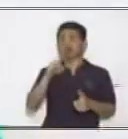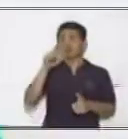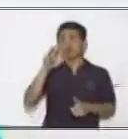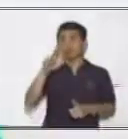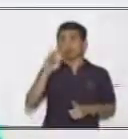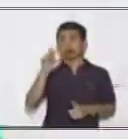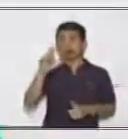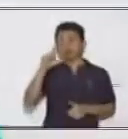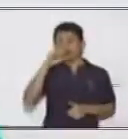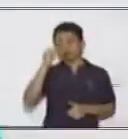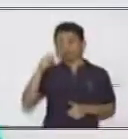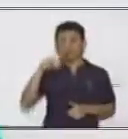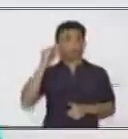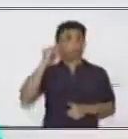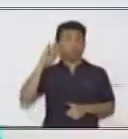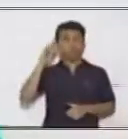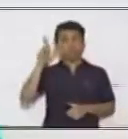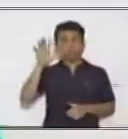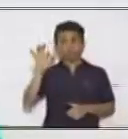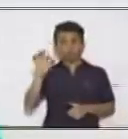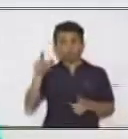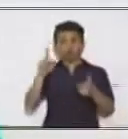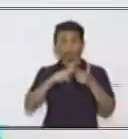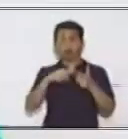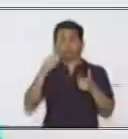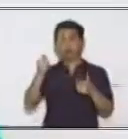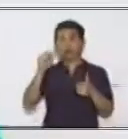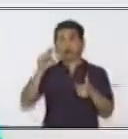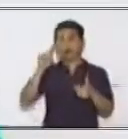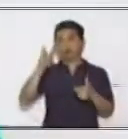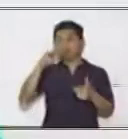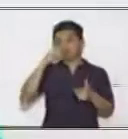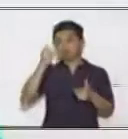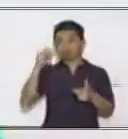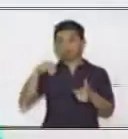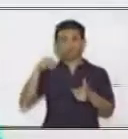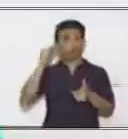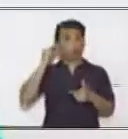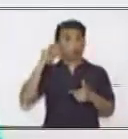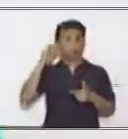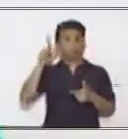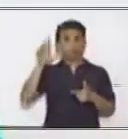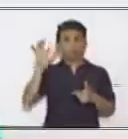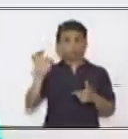rectángulos y obtusángulos. Y